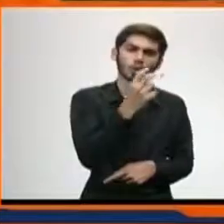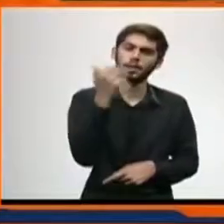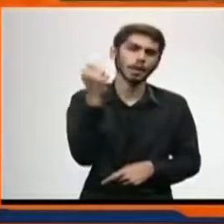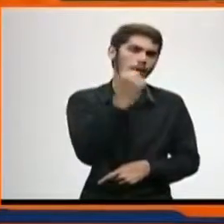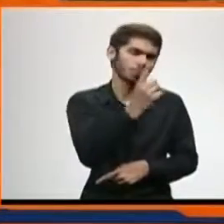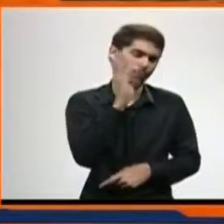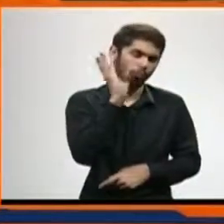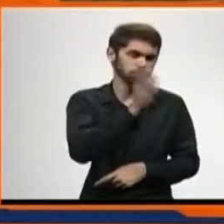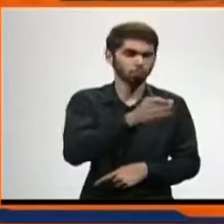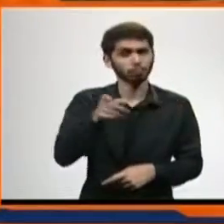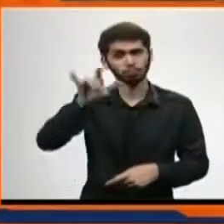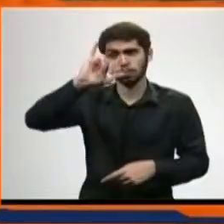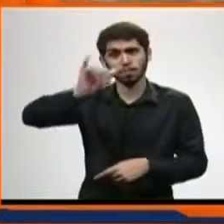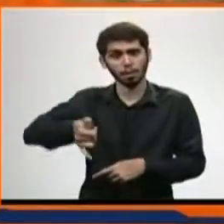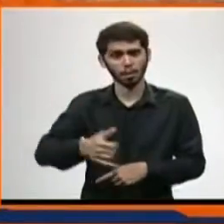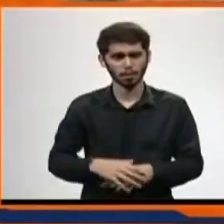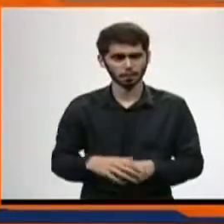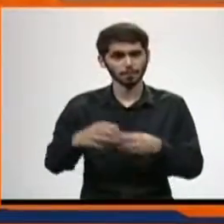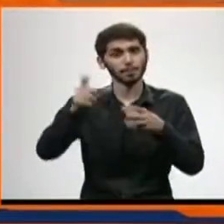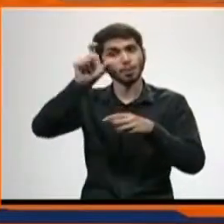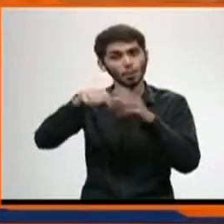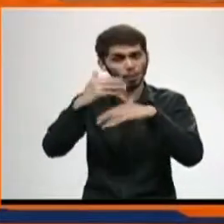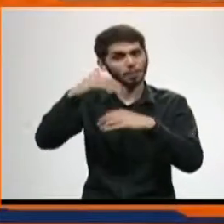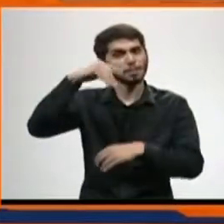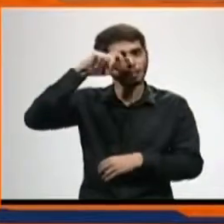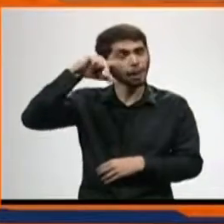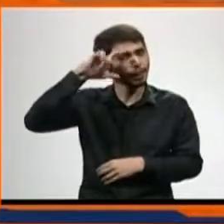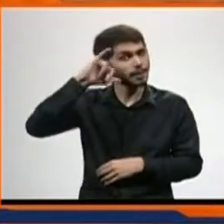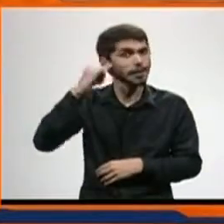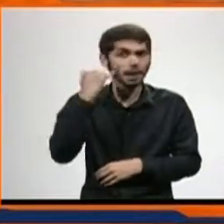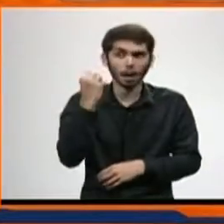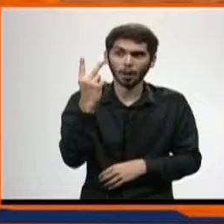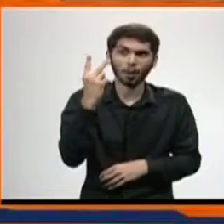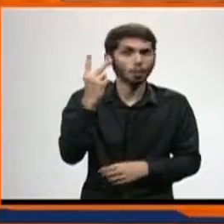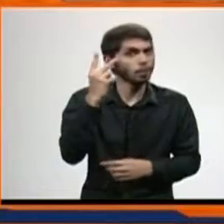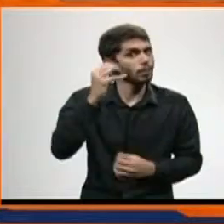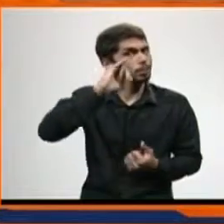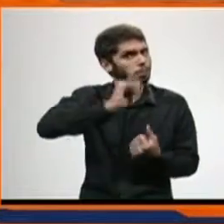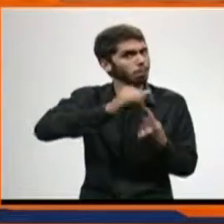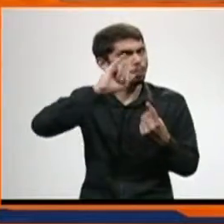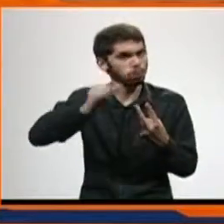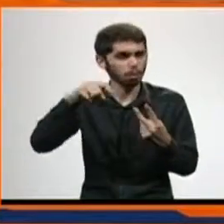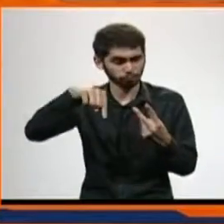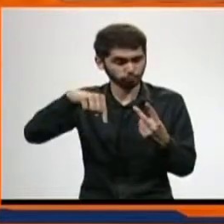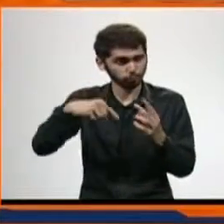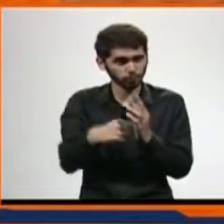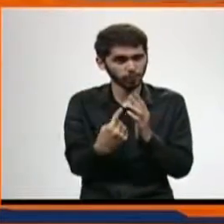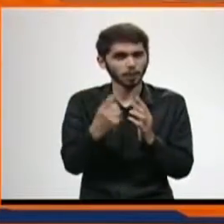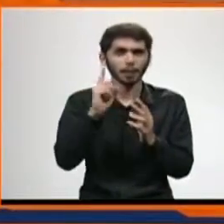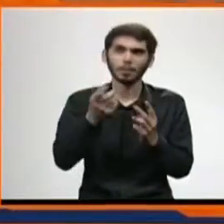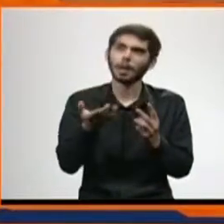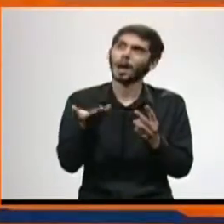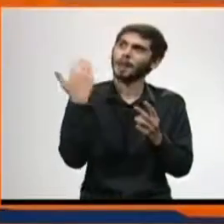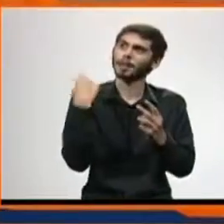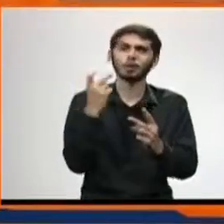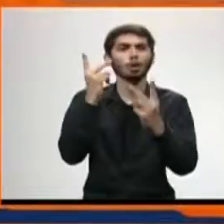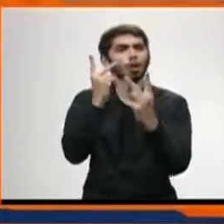61 de esta manera Méndez sumó su segundo título en Buenos Aires ya que además se había consagrado en dobles